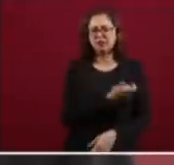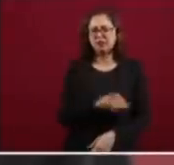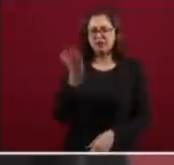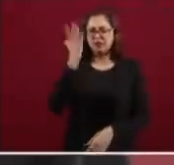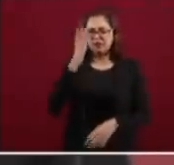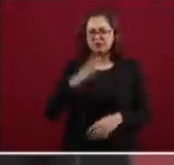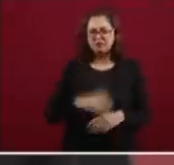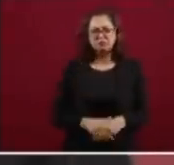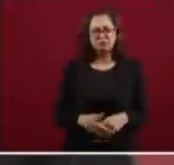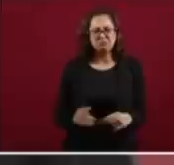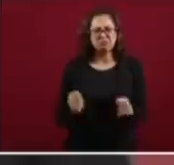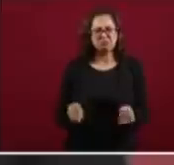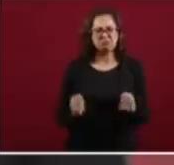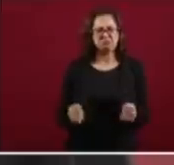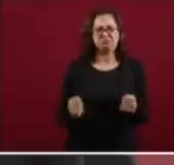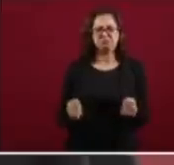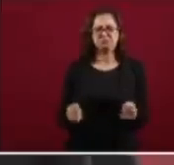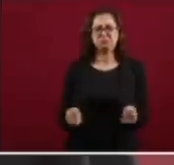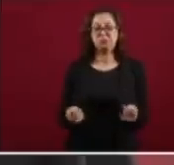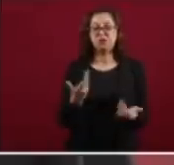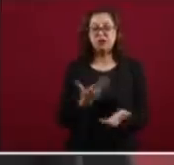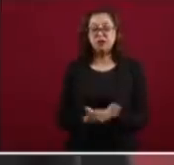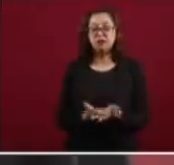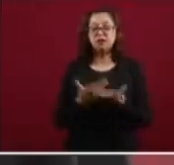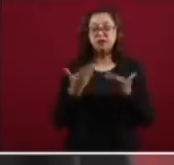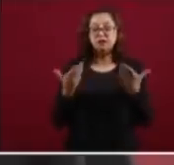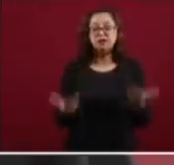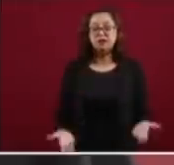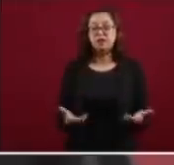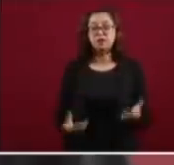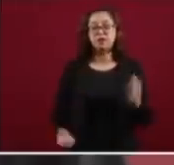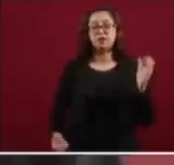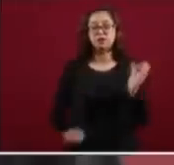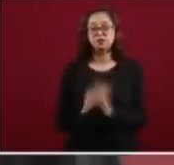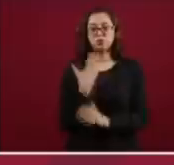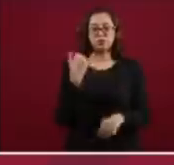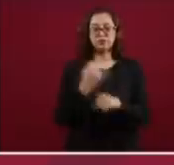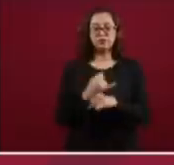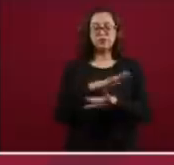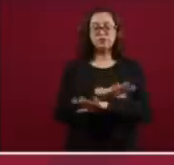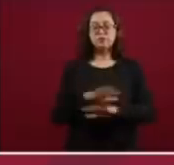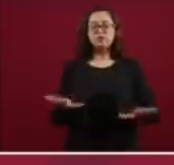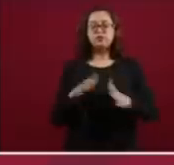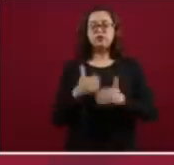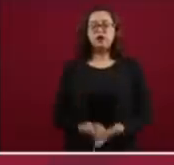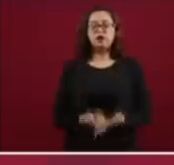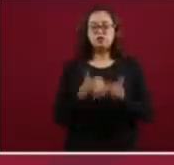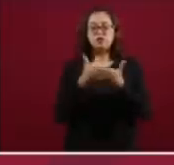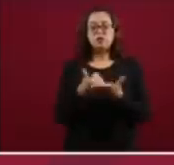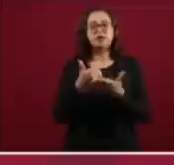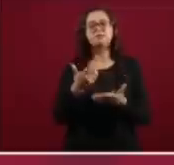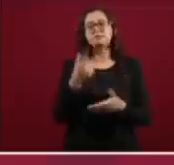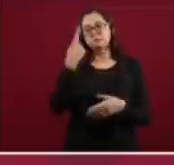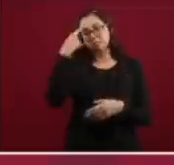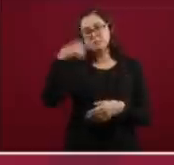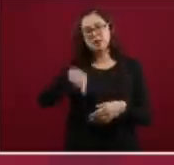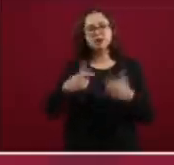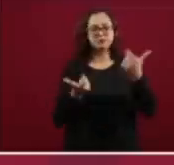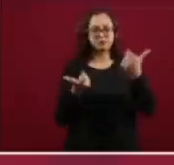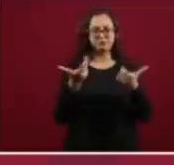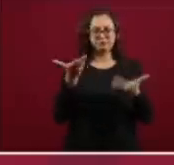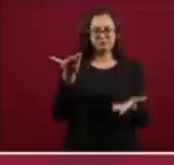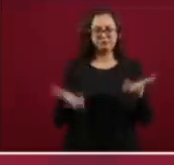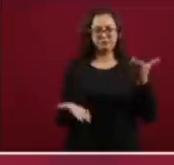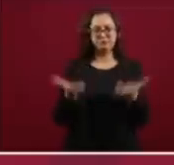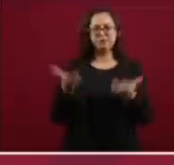entonces ahora con esta información se mantienen los precios y esto ayuda bastante